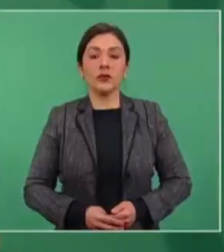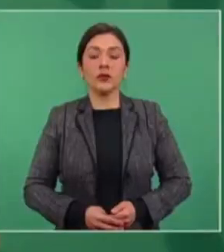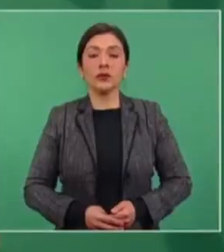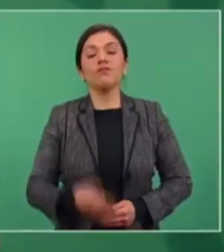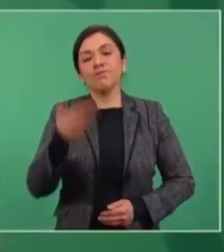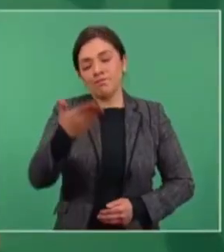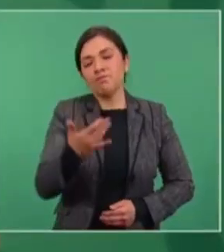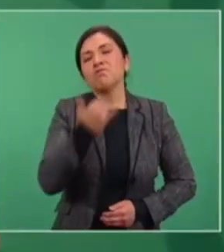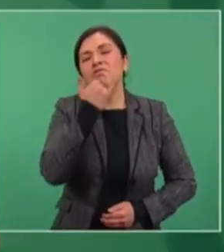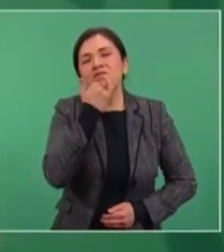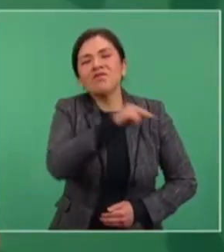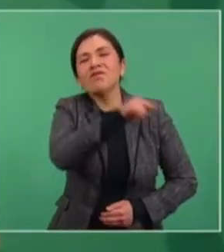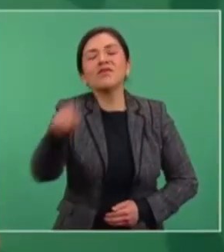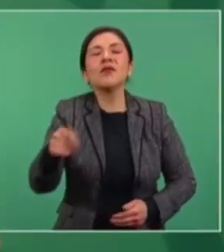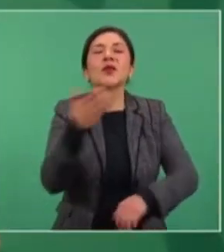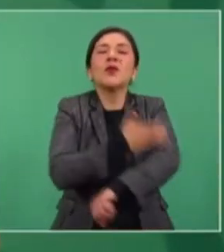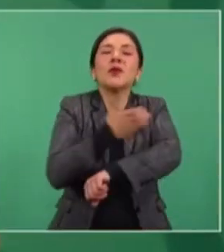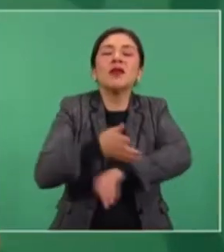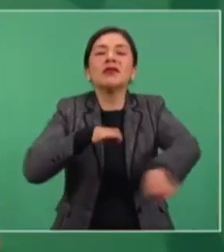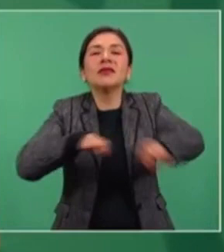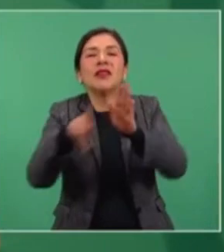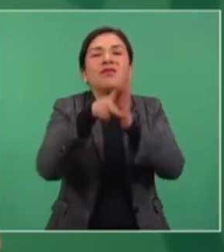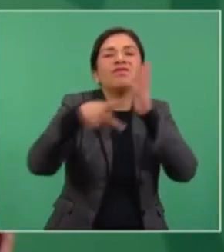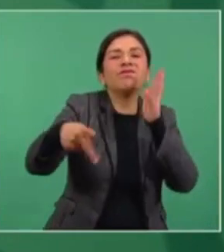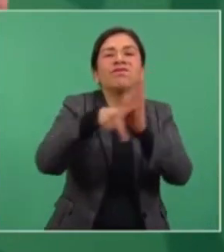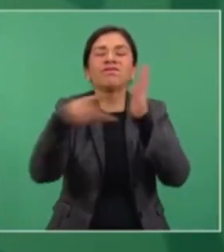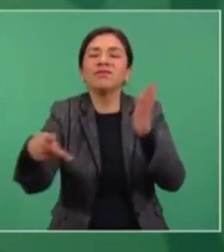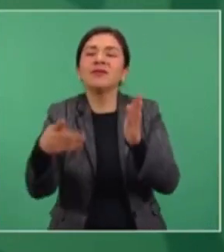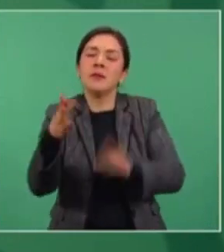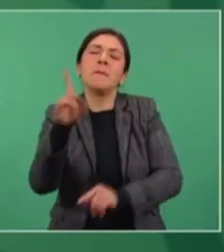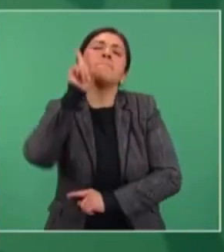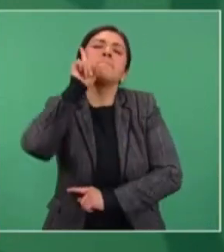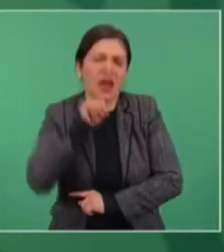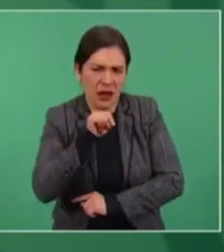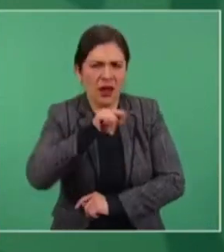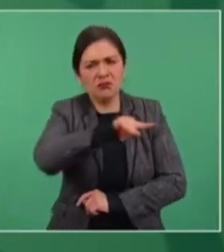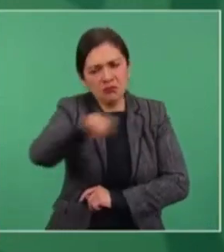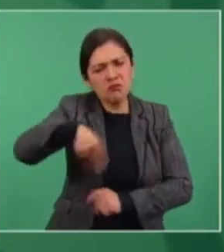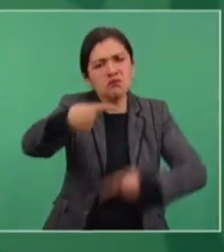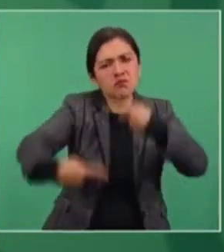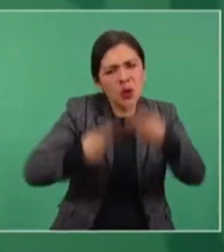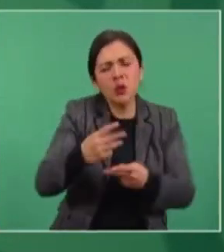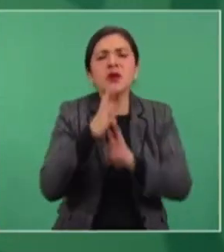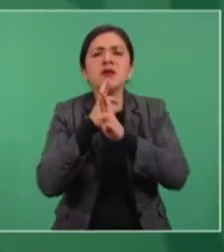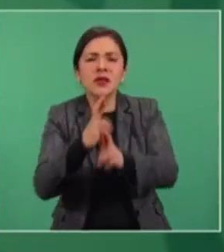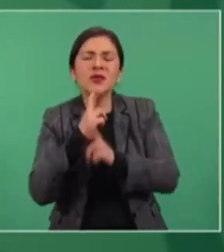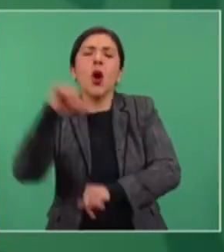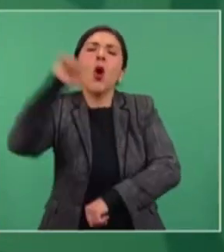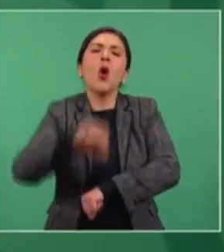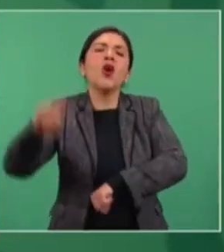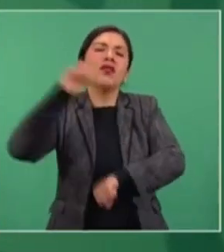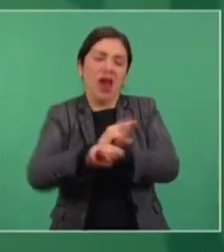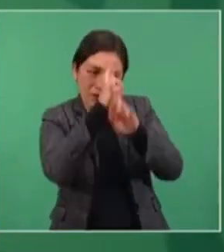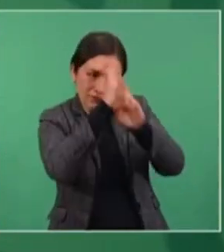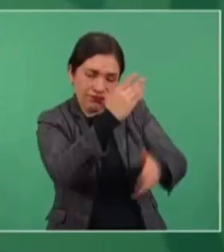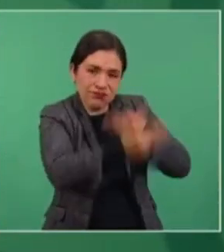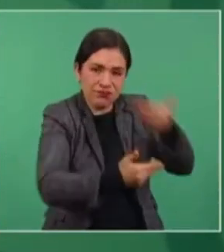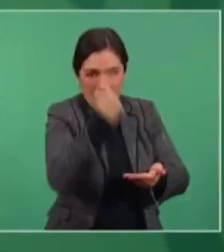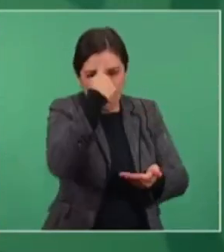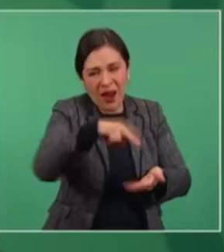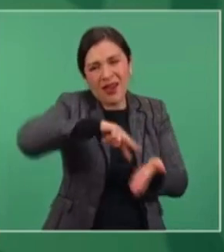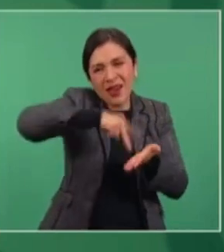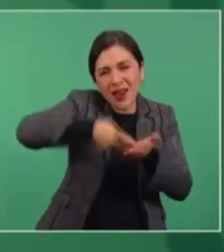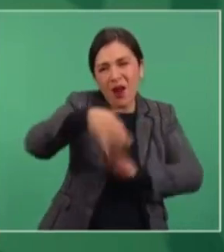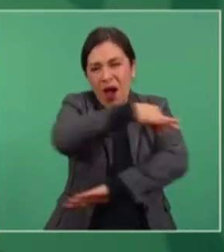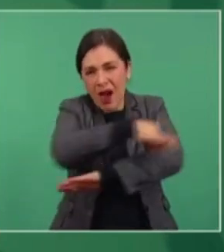sí queremos dedicarlo por completo a homenajear a los ingenieros y a los arquitectos de México